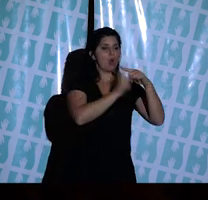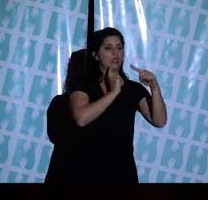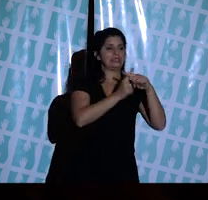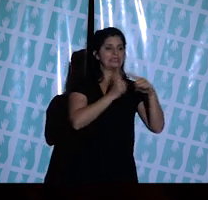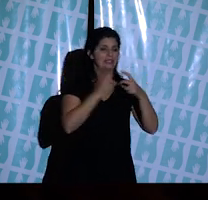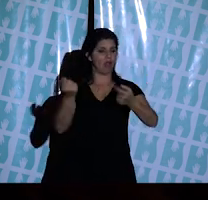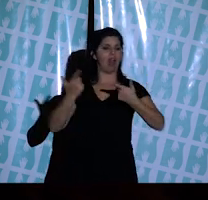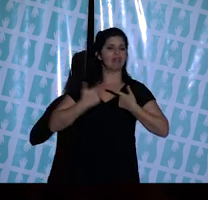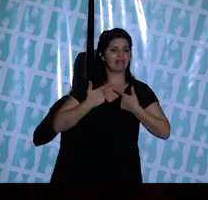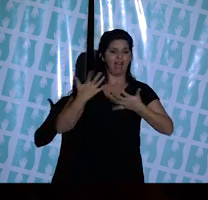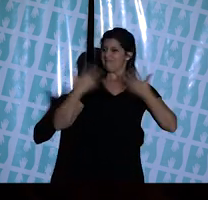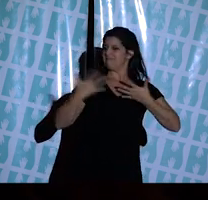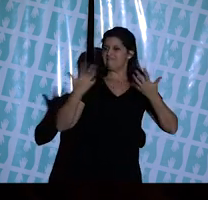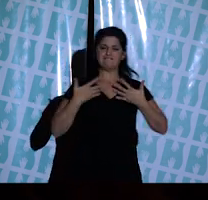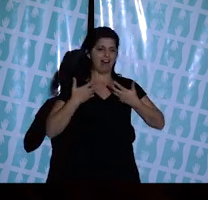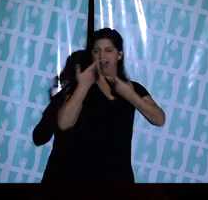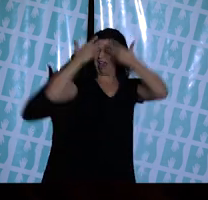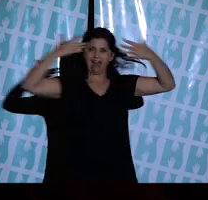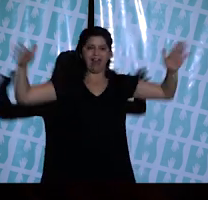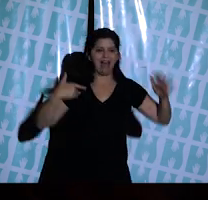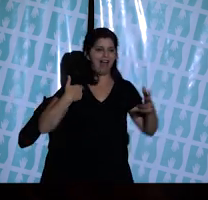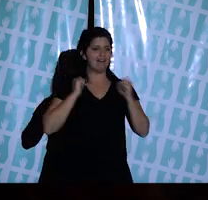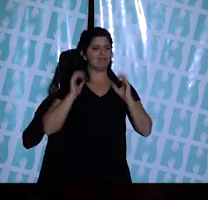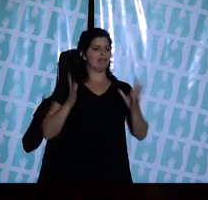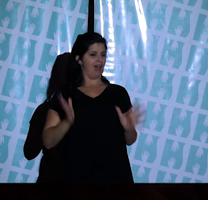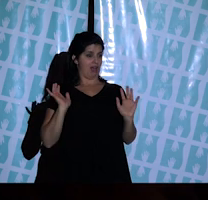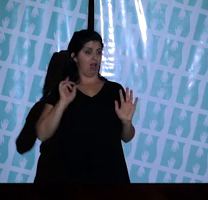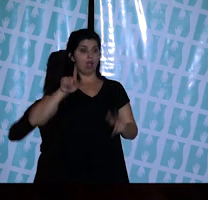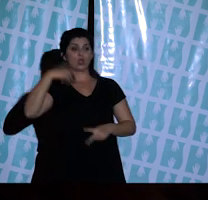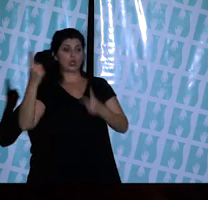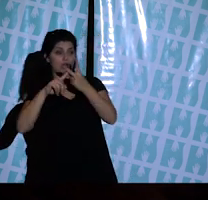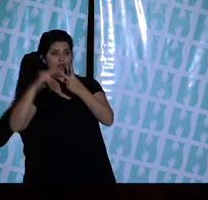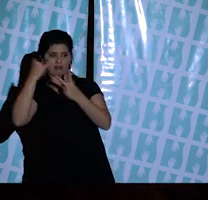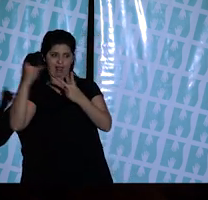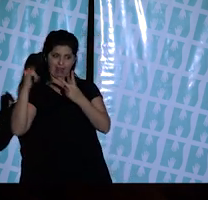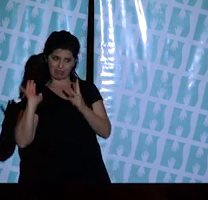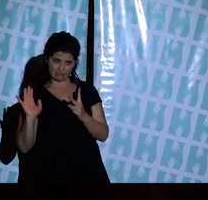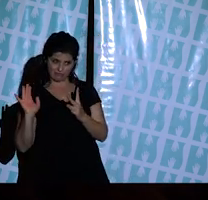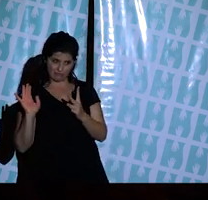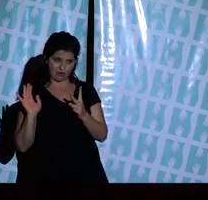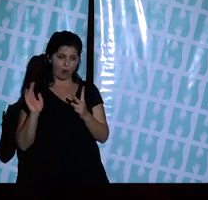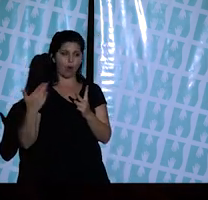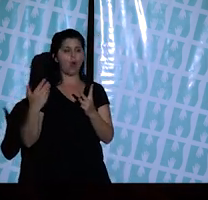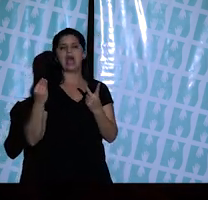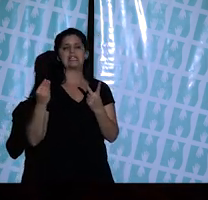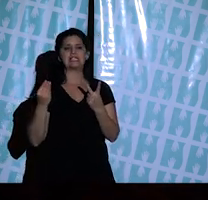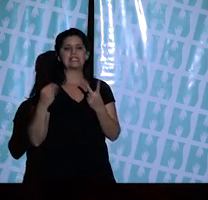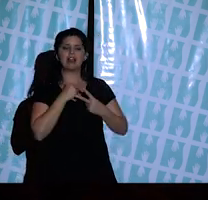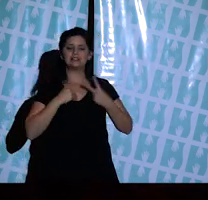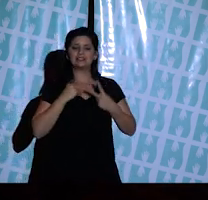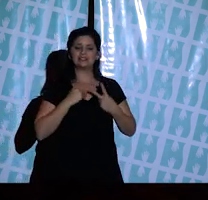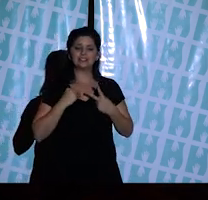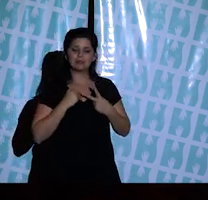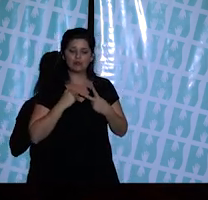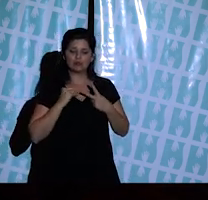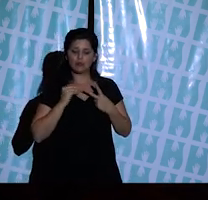euforia, desinhibición y relajación, y también lo que se llama el refuerzo negativo, que es lo que nos hace sentirnos mejor